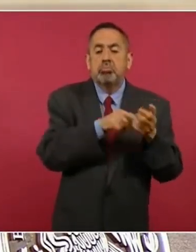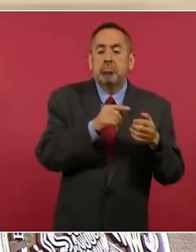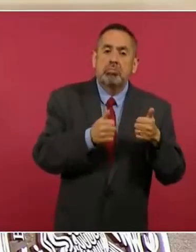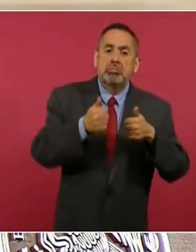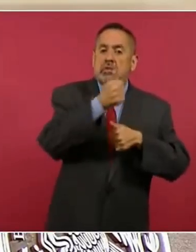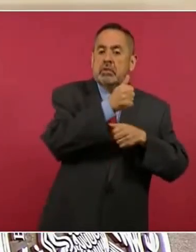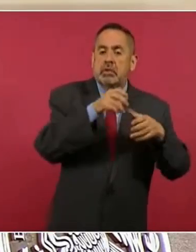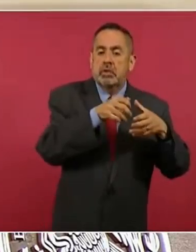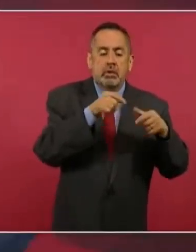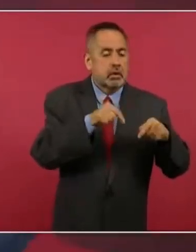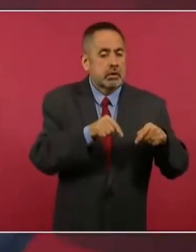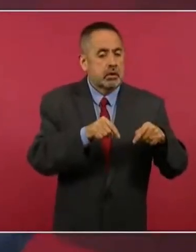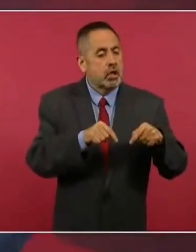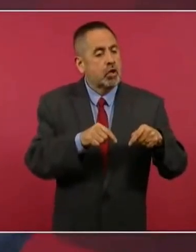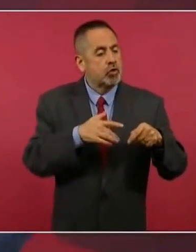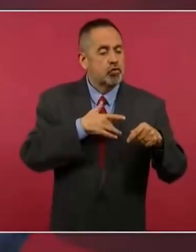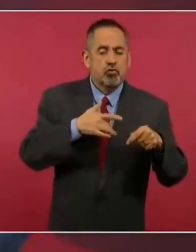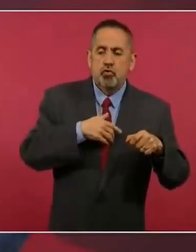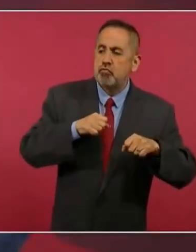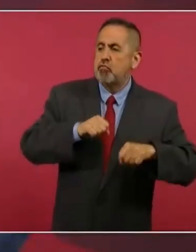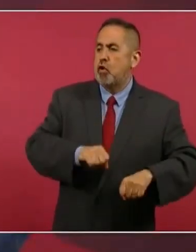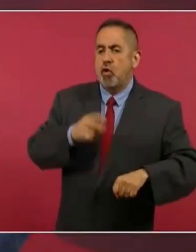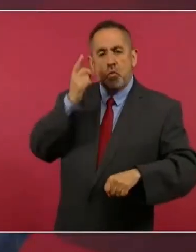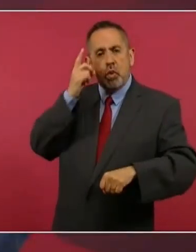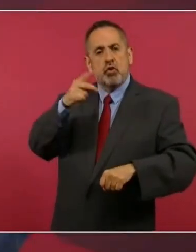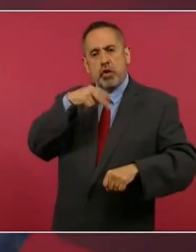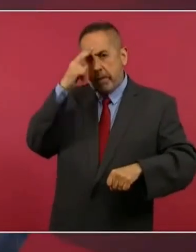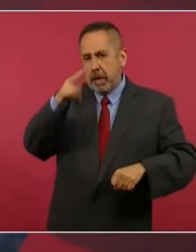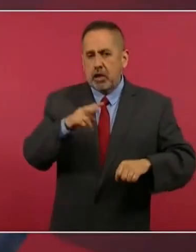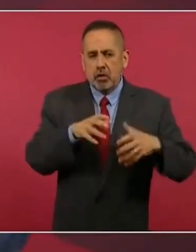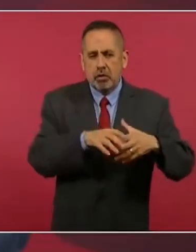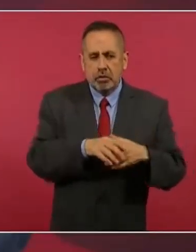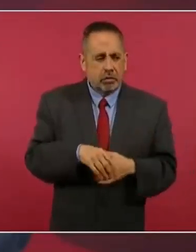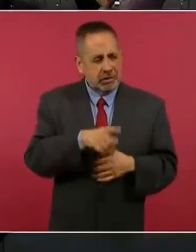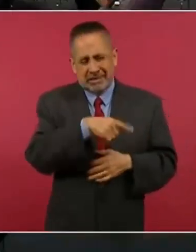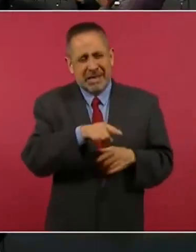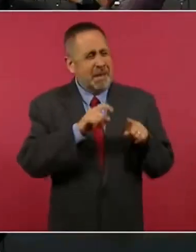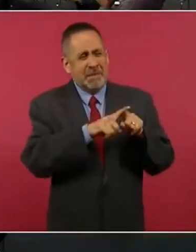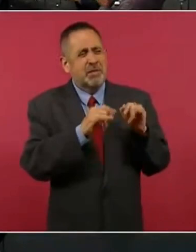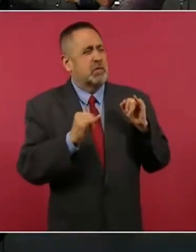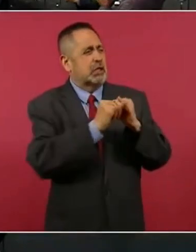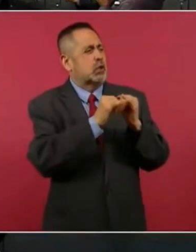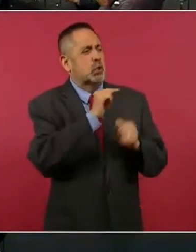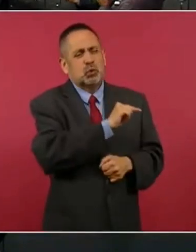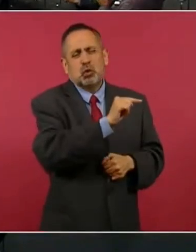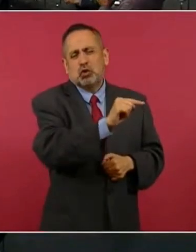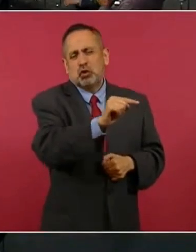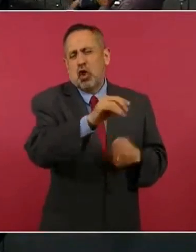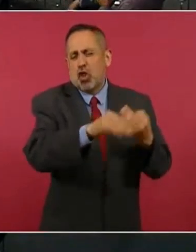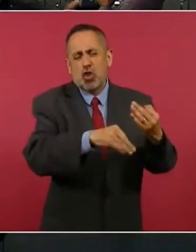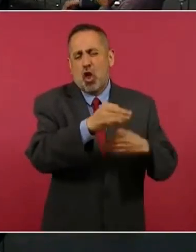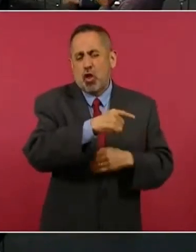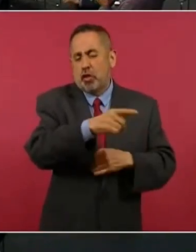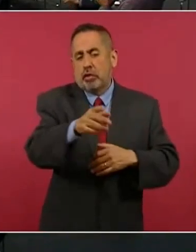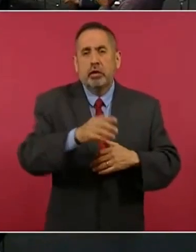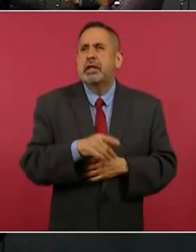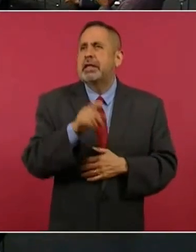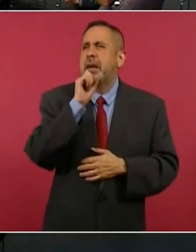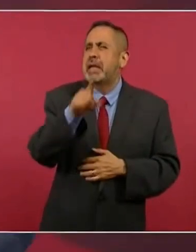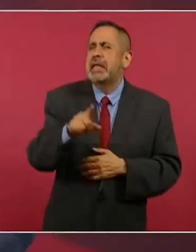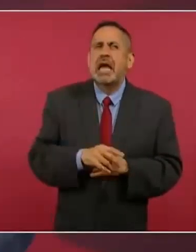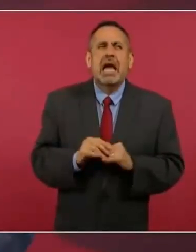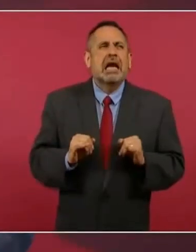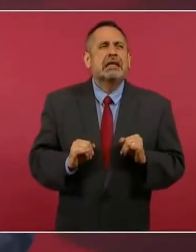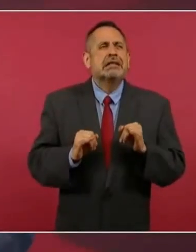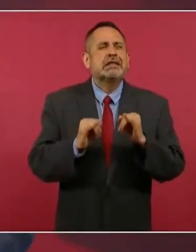los que se sentían amos y señores de México. Todos los organismos crearon el